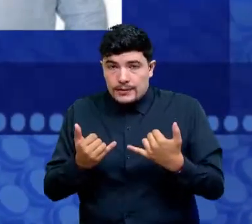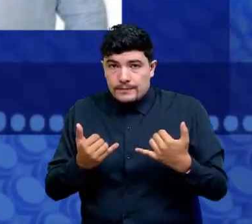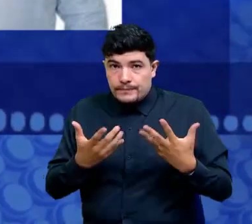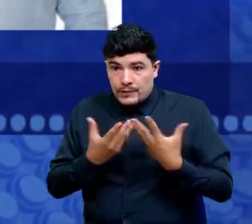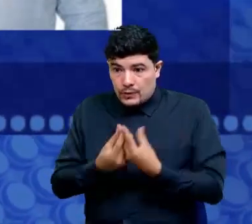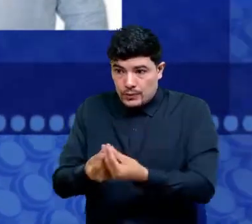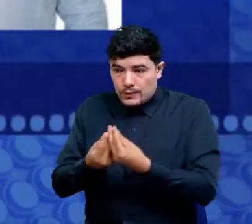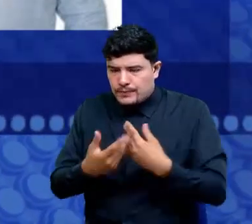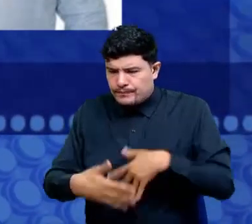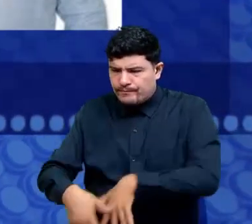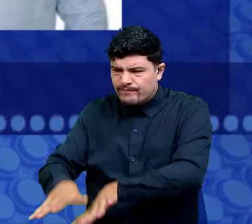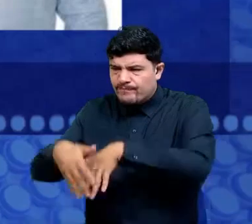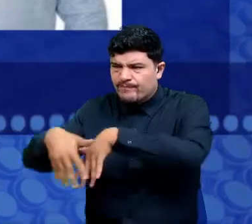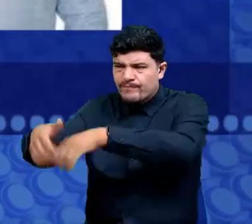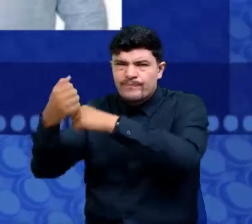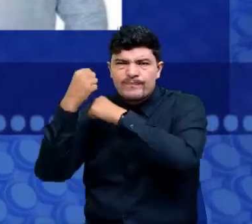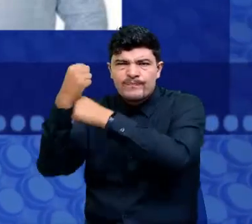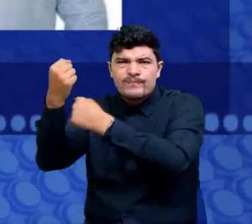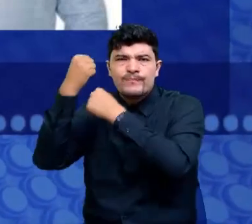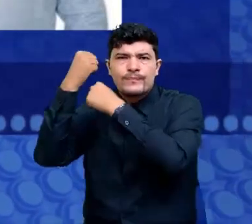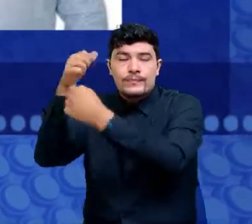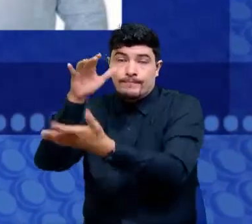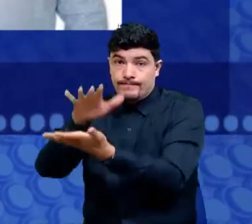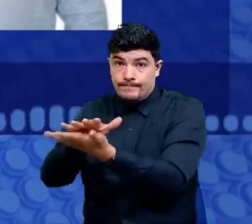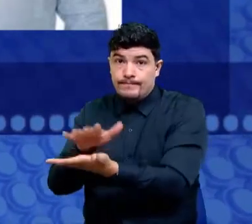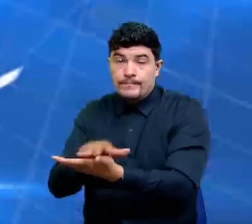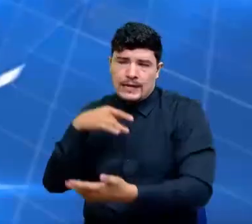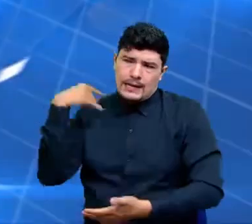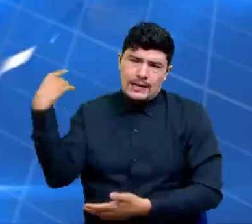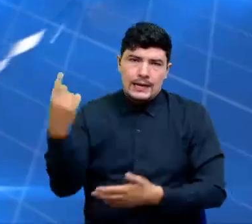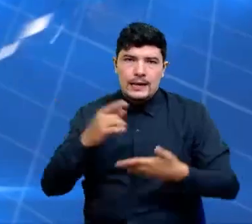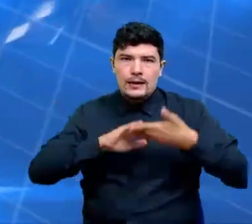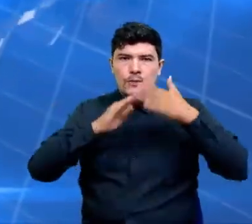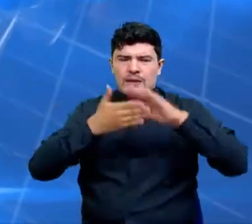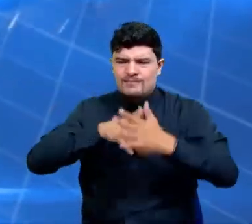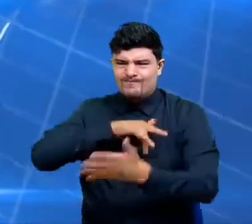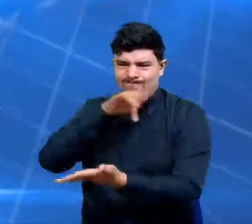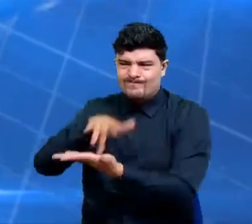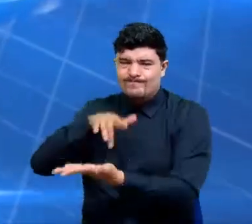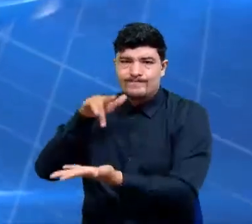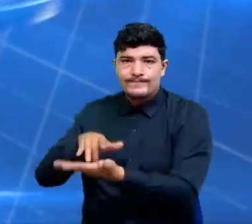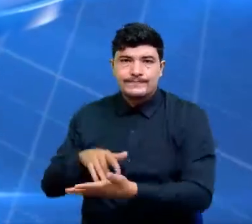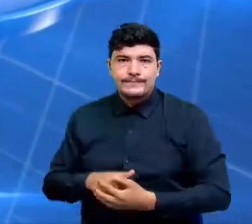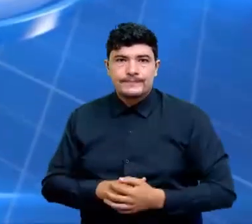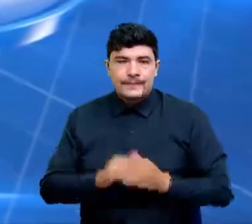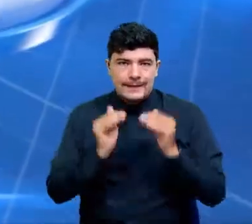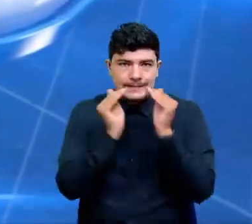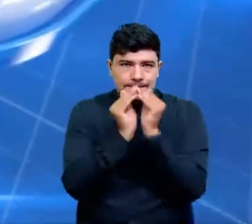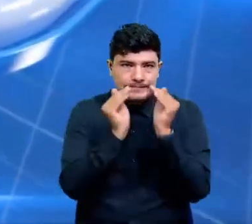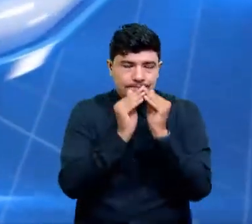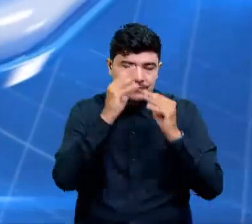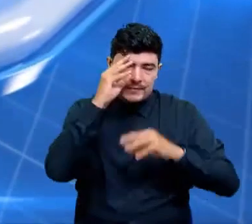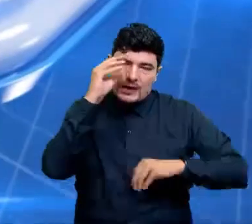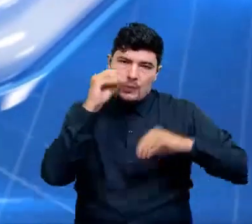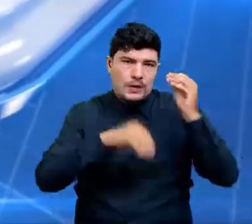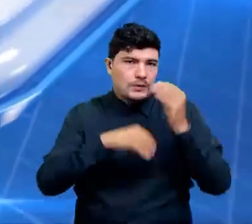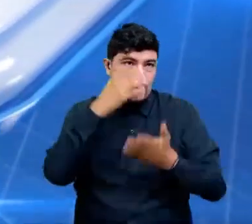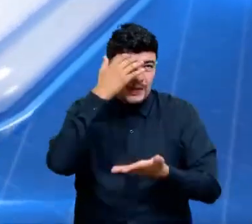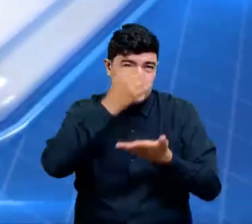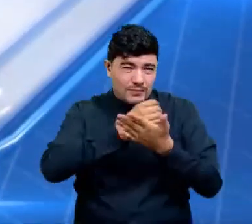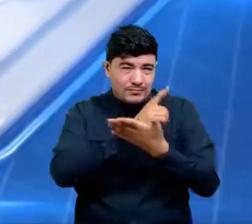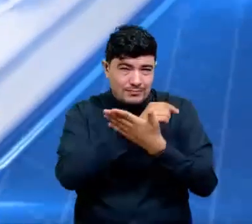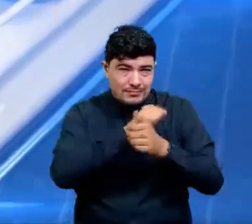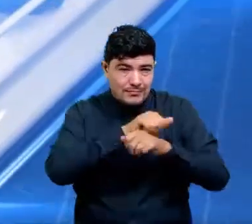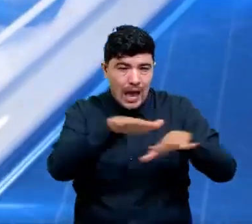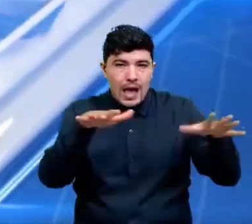pacífica acompañada por toda la comunidad. Reacciones del ICBF como irracionales y repudiables